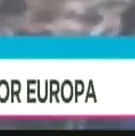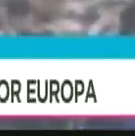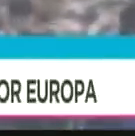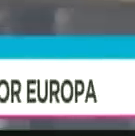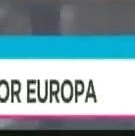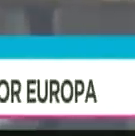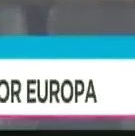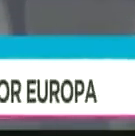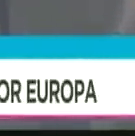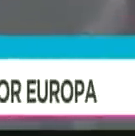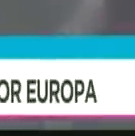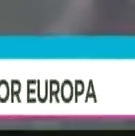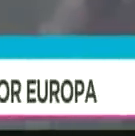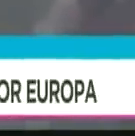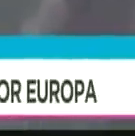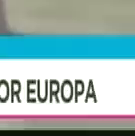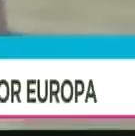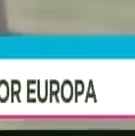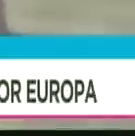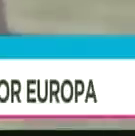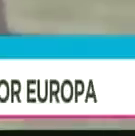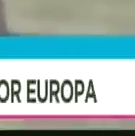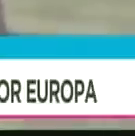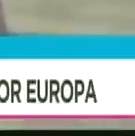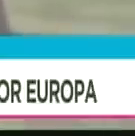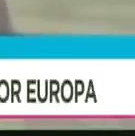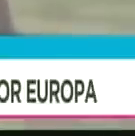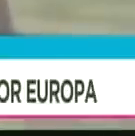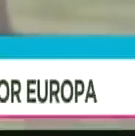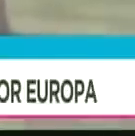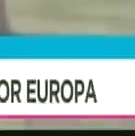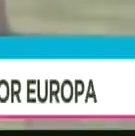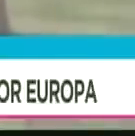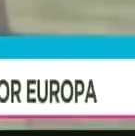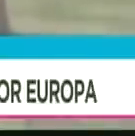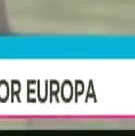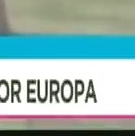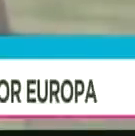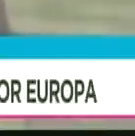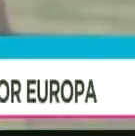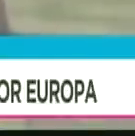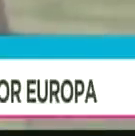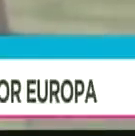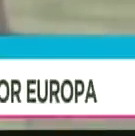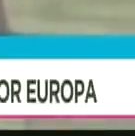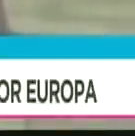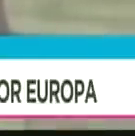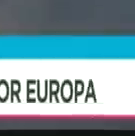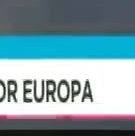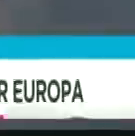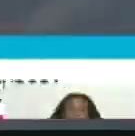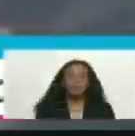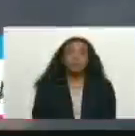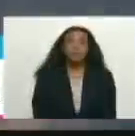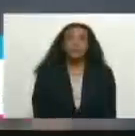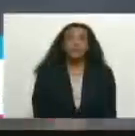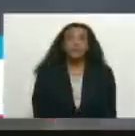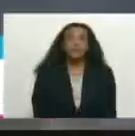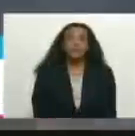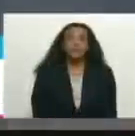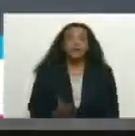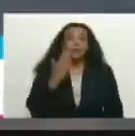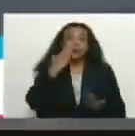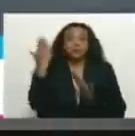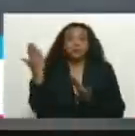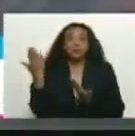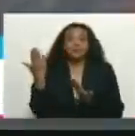De verdad, conmovieron esa ciudad. La presencia en teatros, la presencia en la